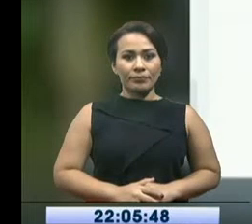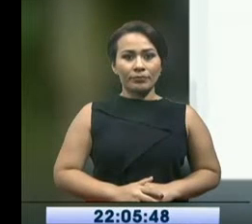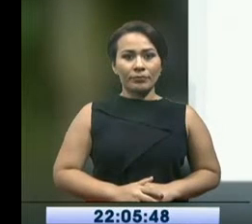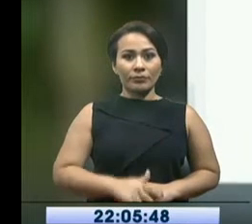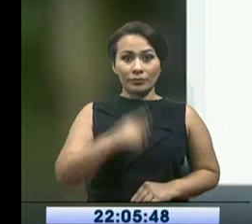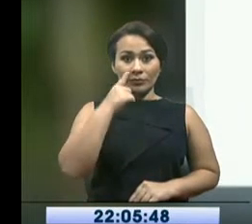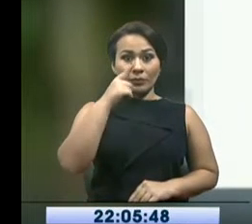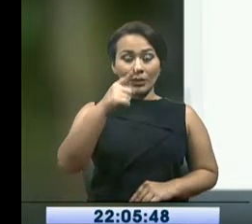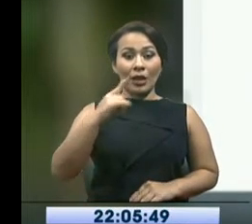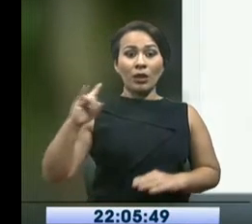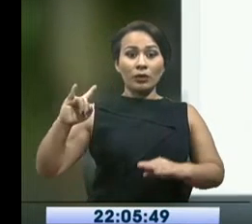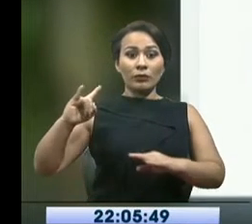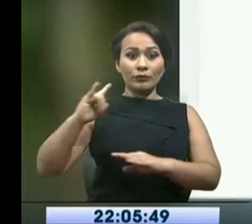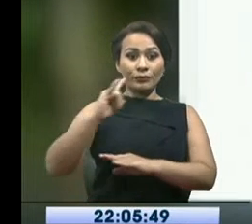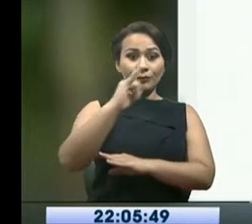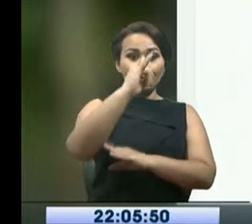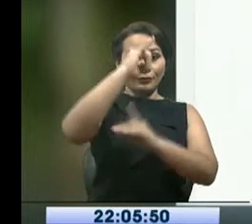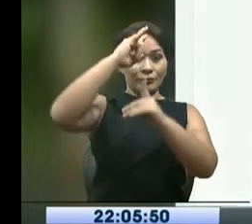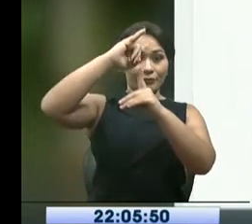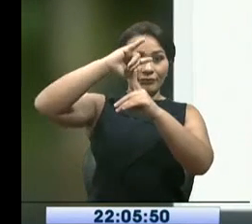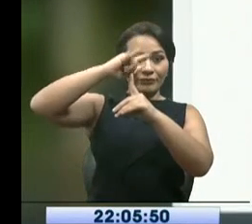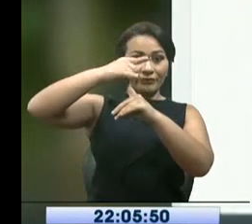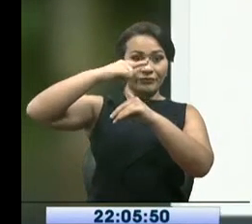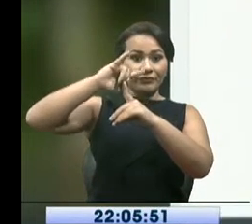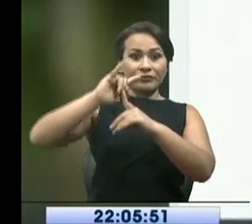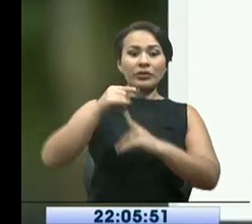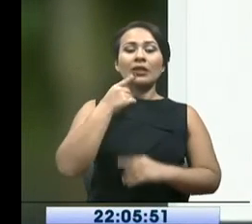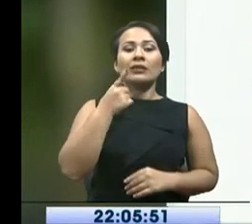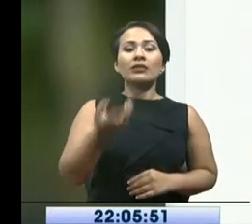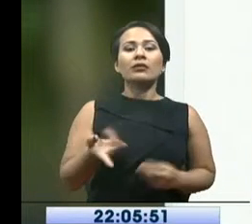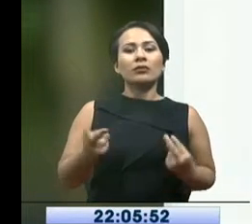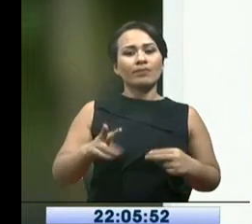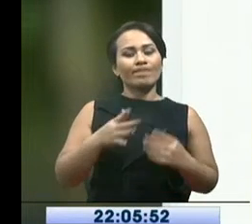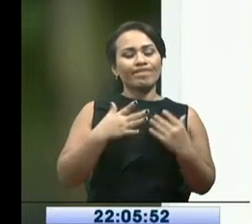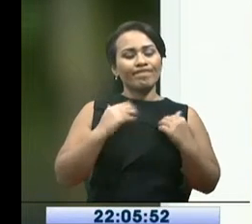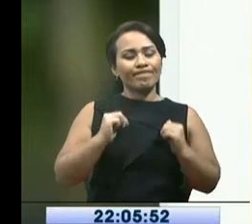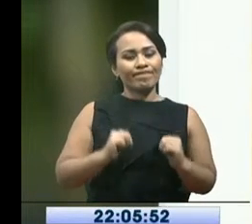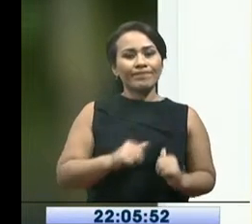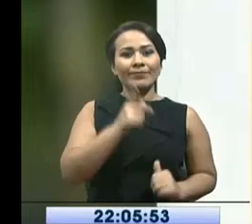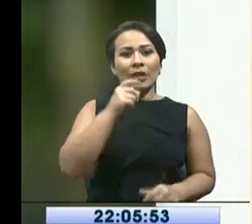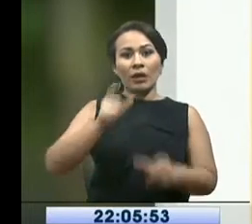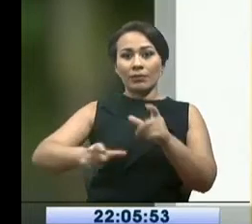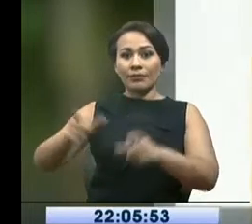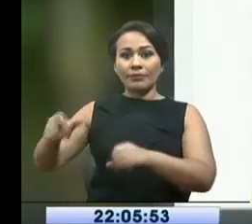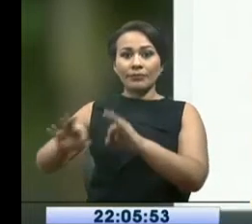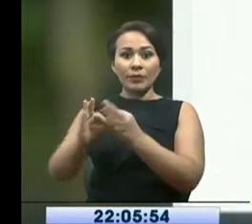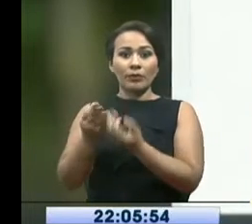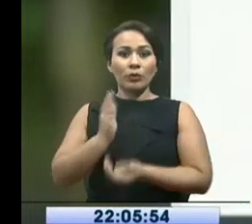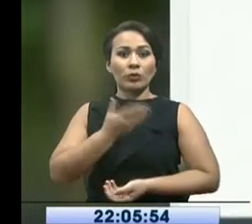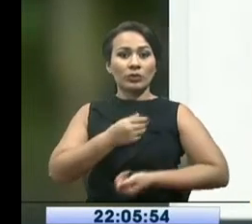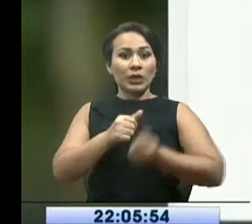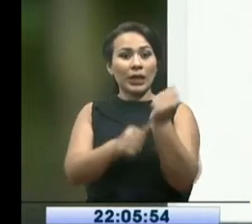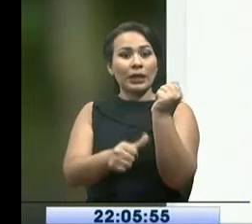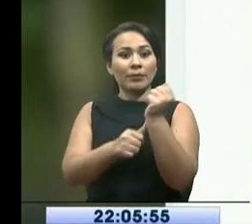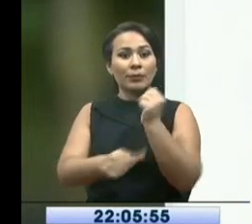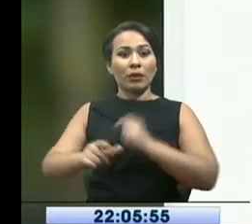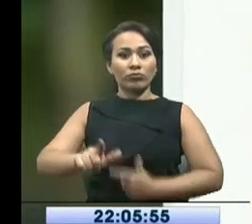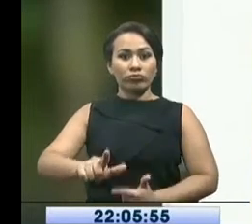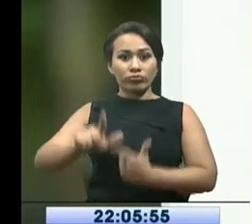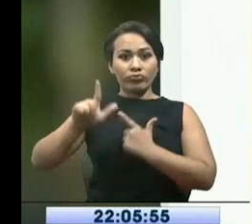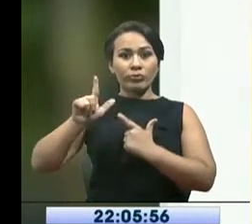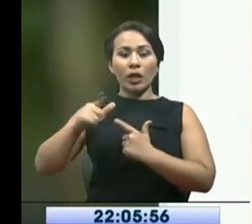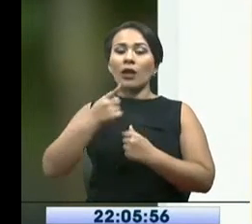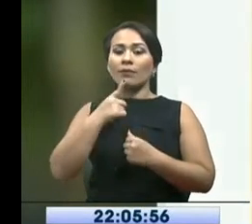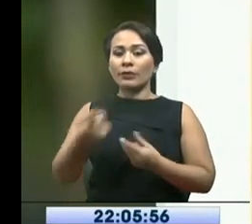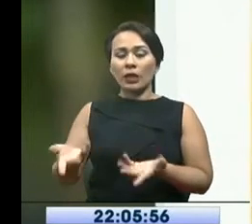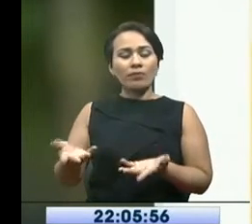Arroba Fuerza Aérea S. FAE expresa su sentimiento de pesar a los familiares de nuestros hermanos del arma por